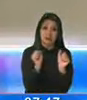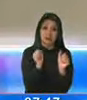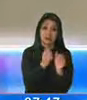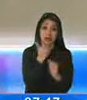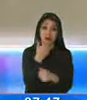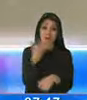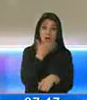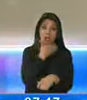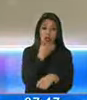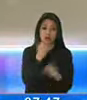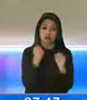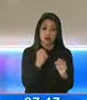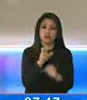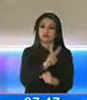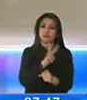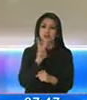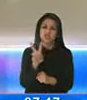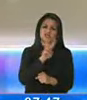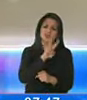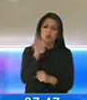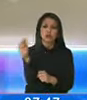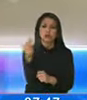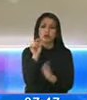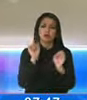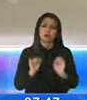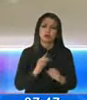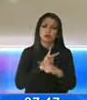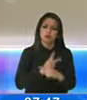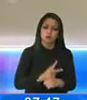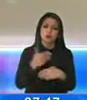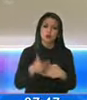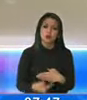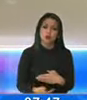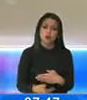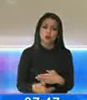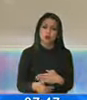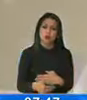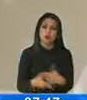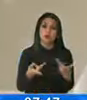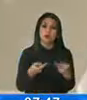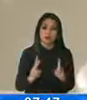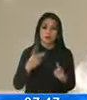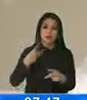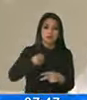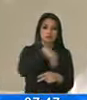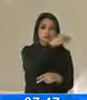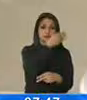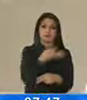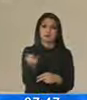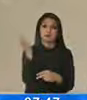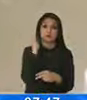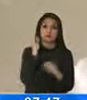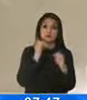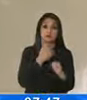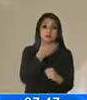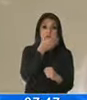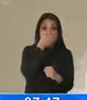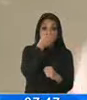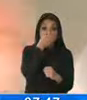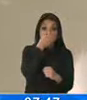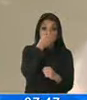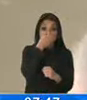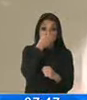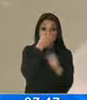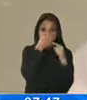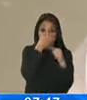una temperatura entre 22 y 24 grados centígrados y cubrirse bien lo que son, puede ser nariz y boca,